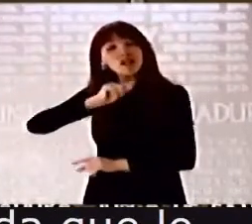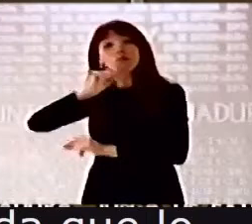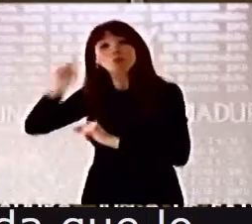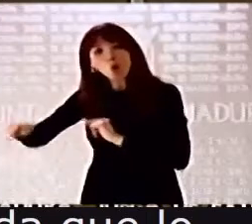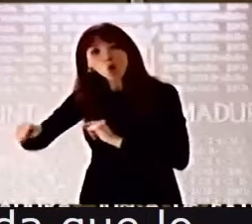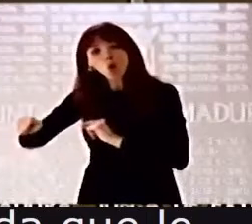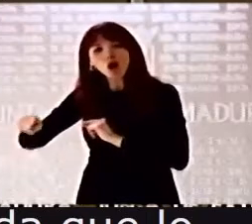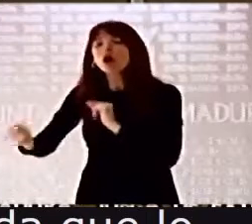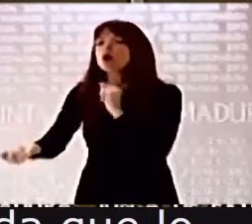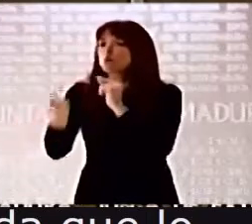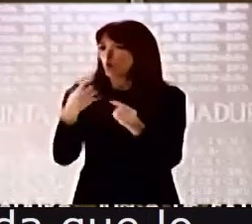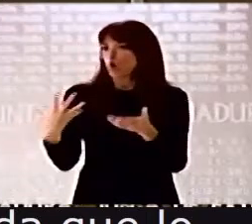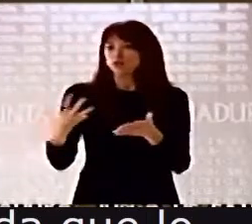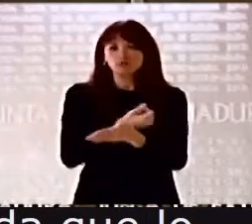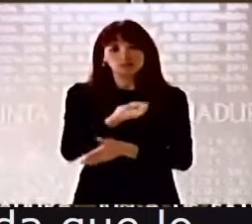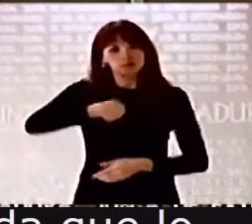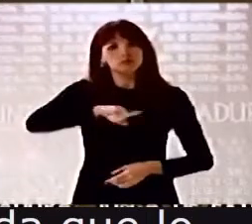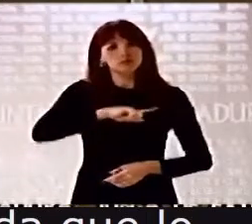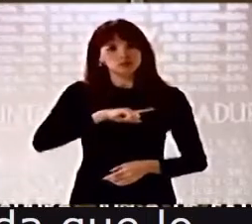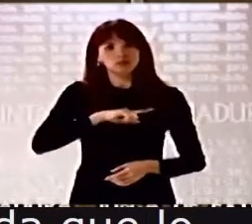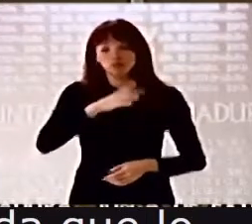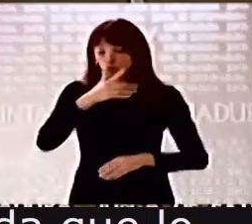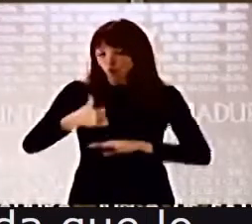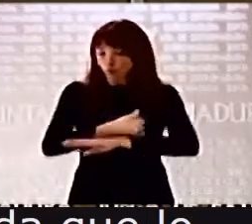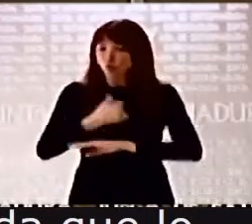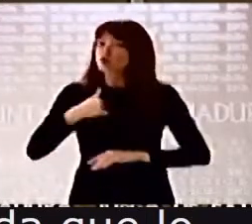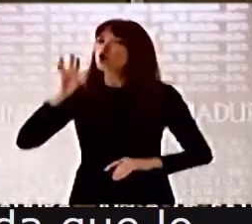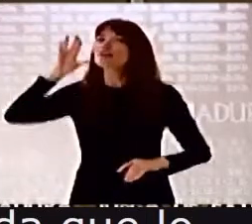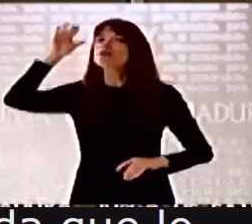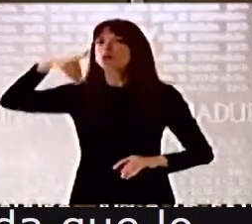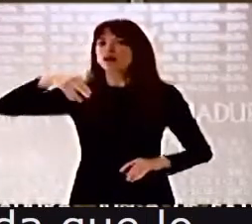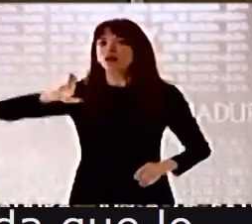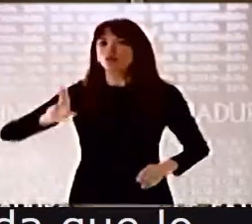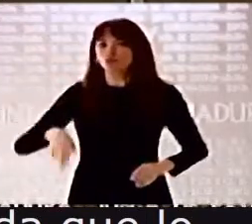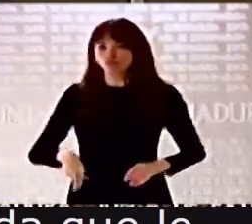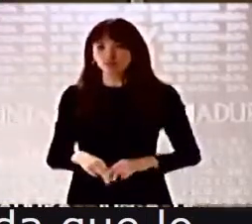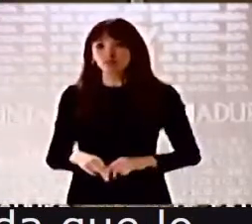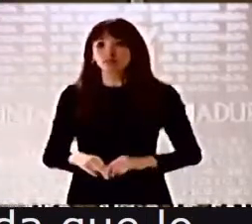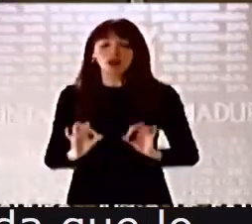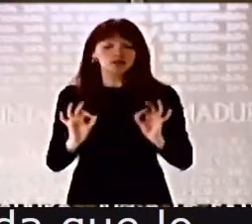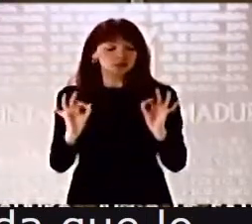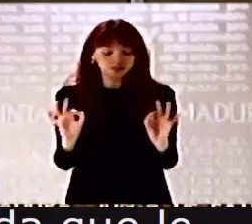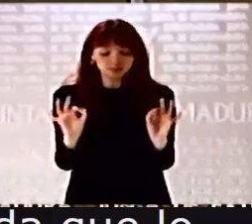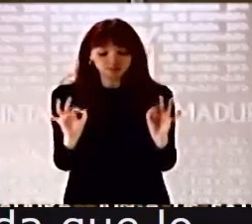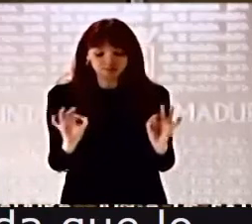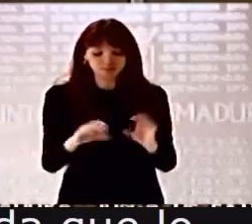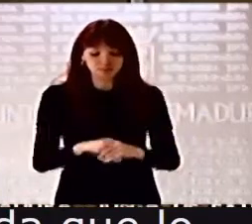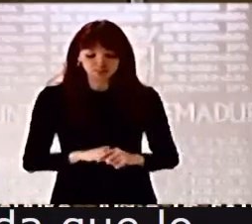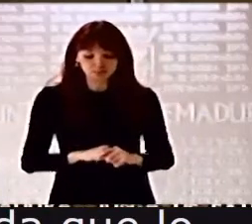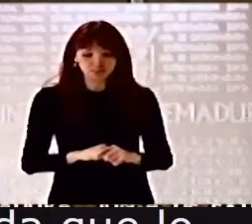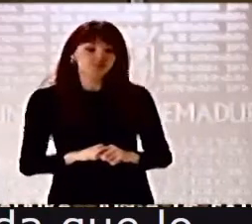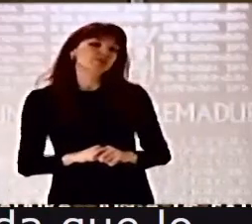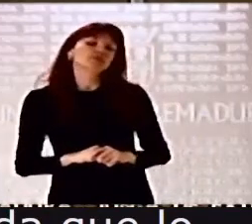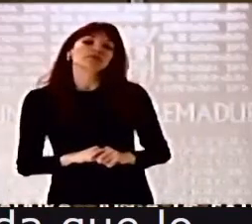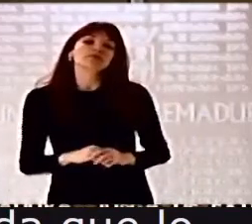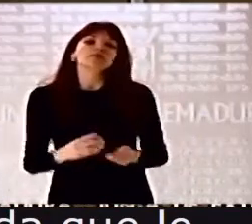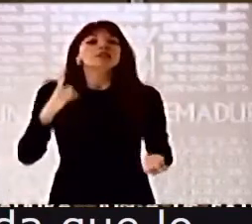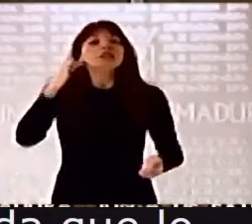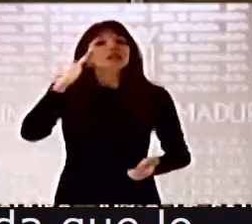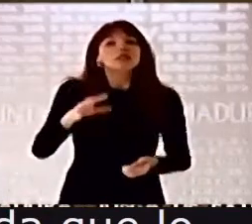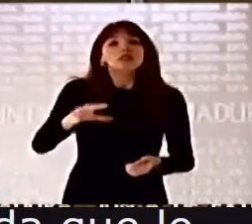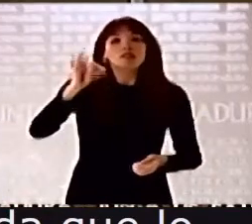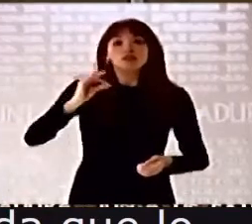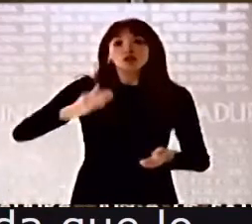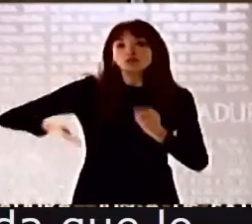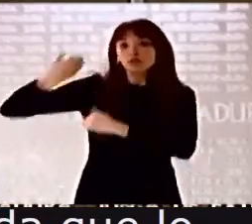todos. Y lo dice un ciudadano que es republicano. Pero es así. Fue la decisión que decidimos los